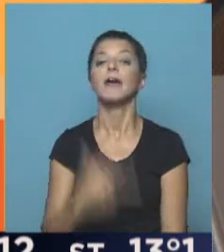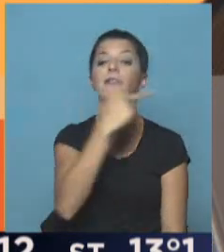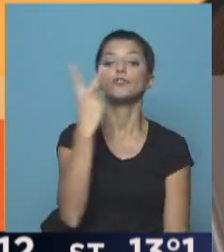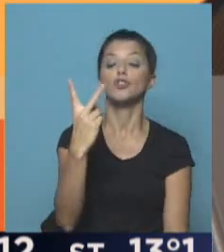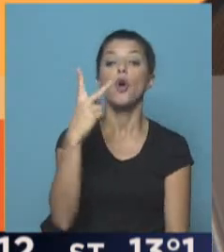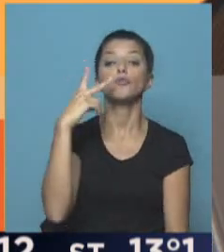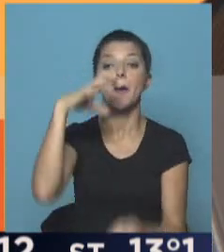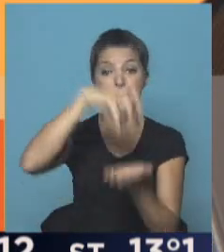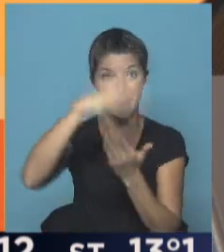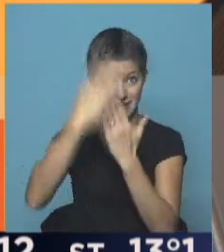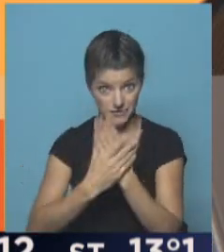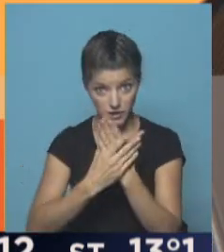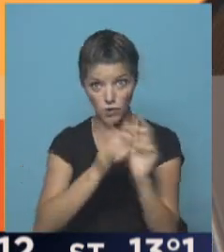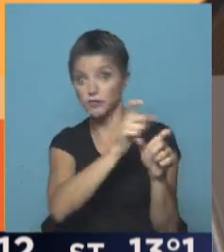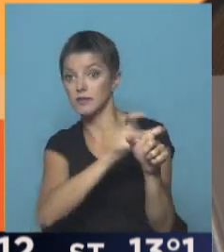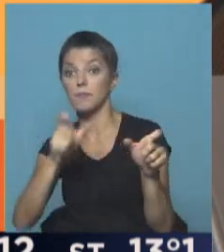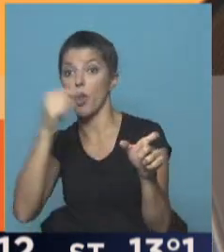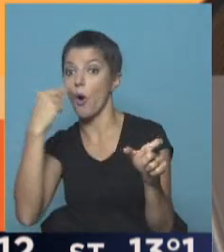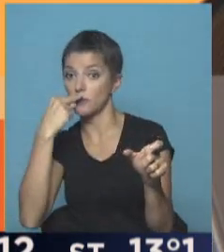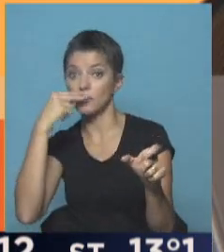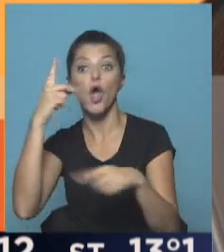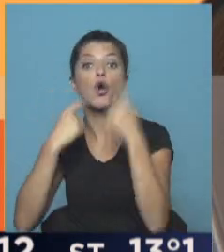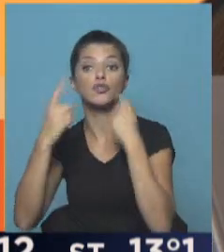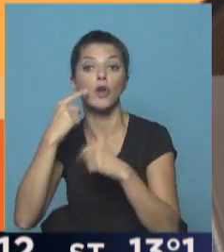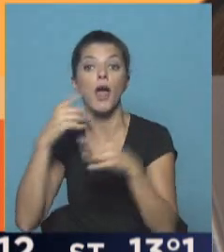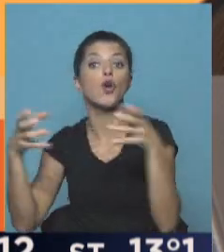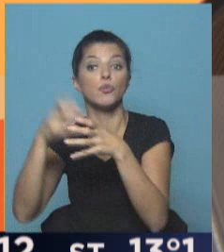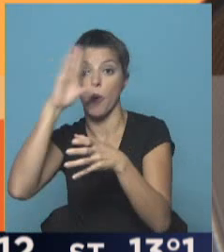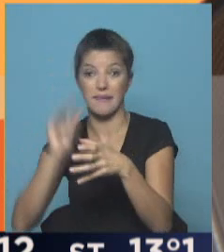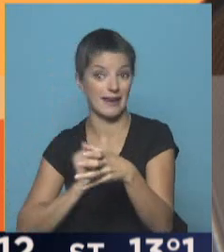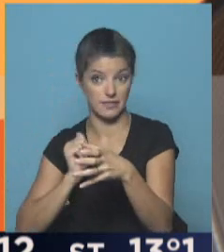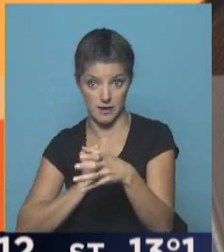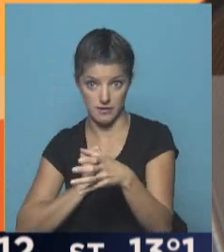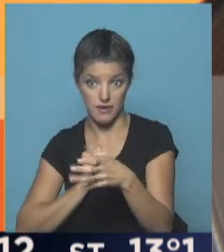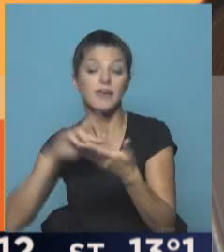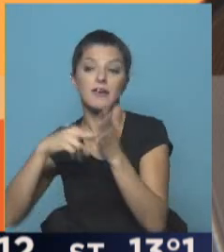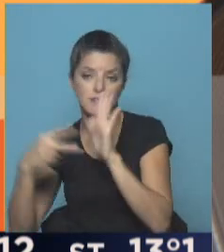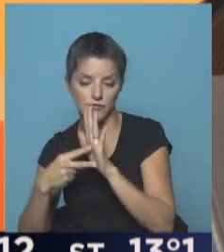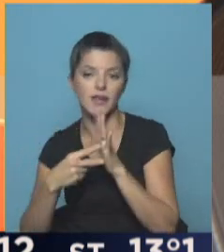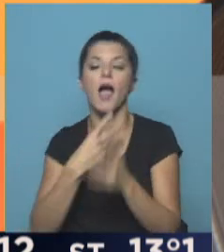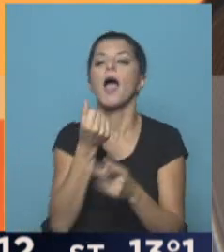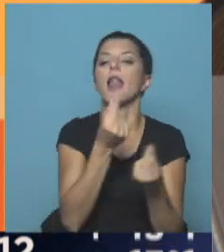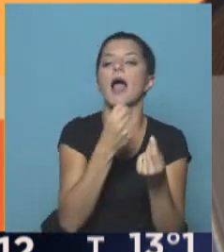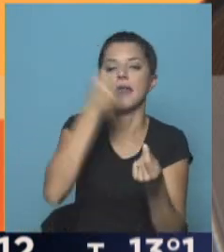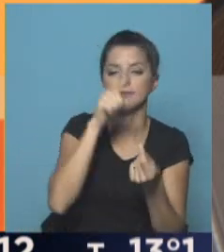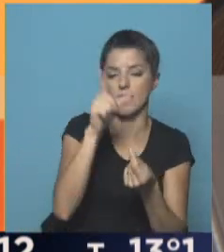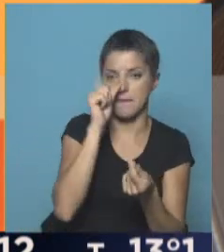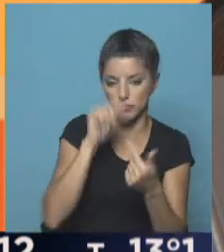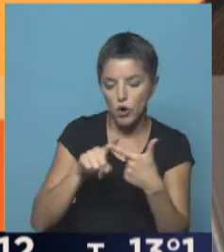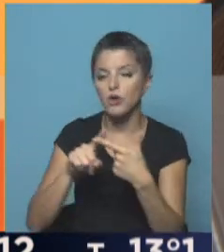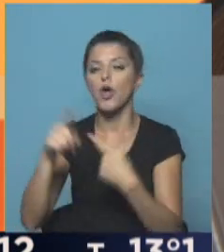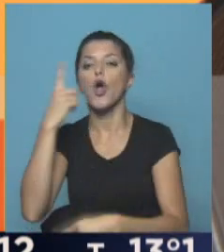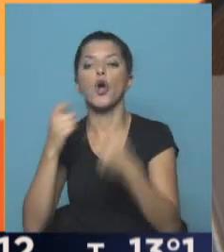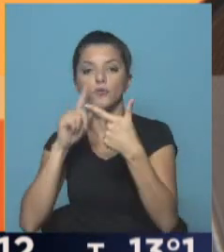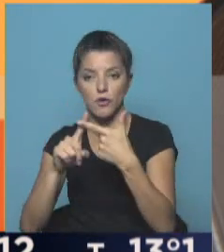ministerios de Venezuela manejan los militares, las Fuerzas Armadas, y esto es manejar la renta petrolera, esto es manejar la